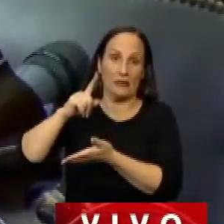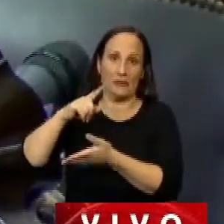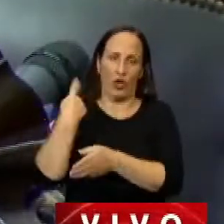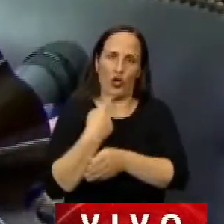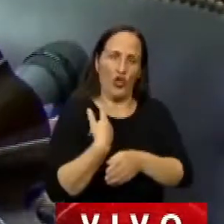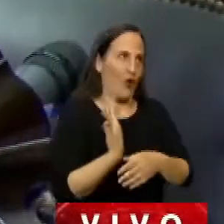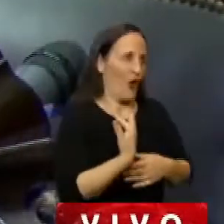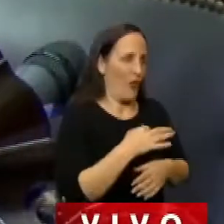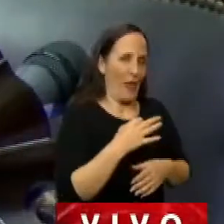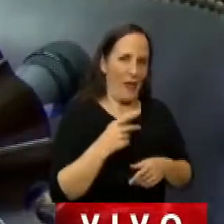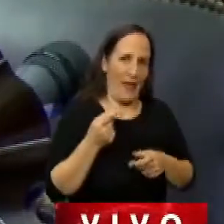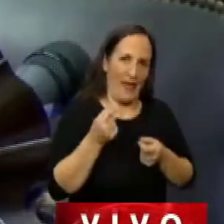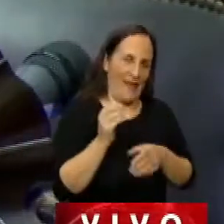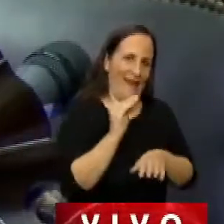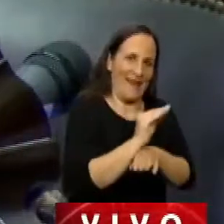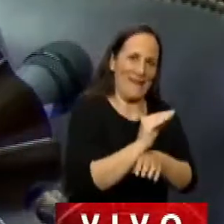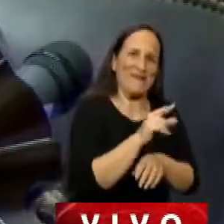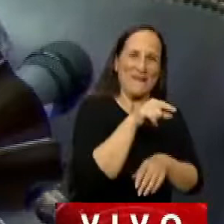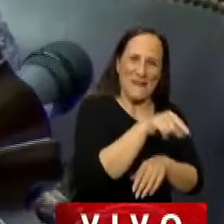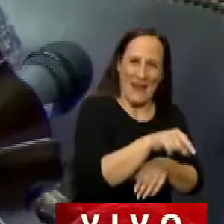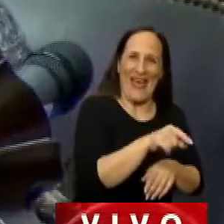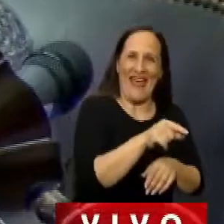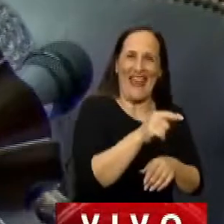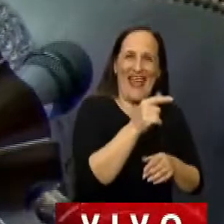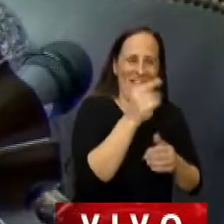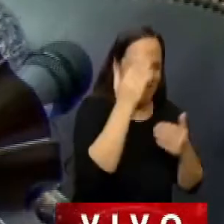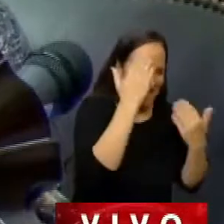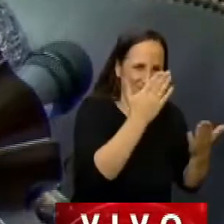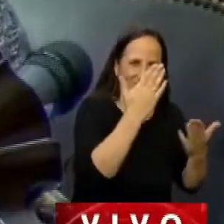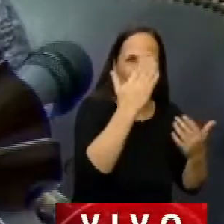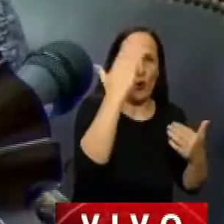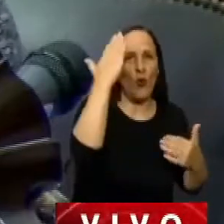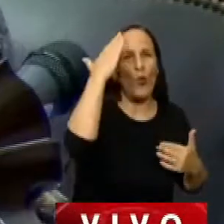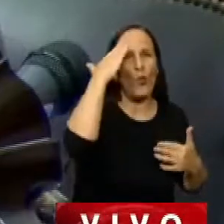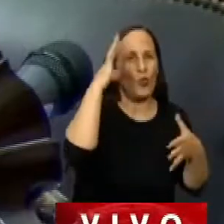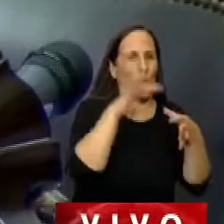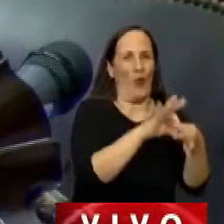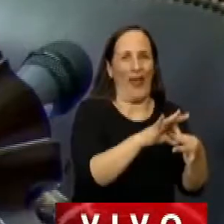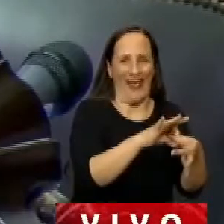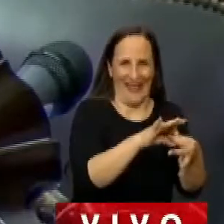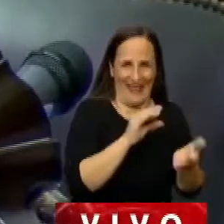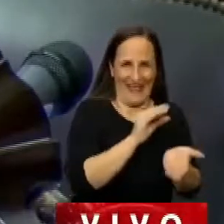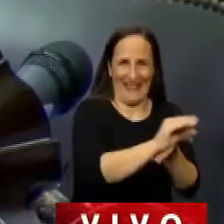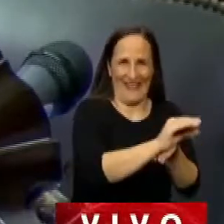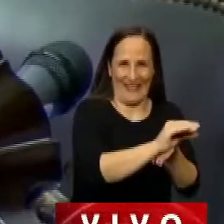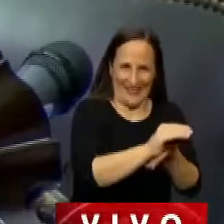recursos al servicio, en este caso, de la actividad cultural.